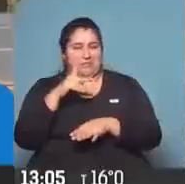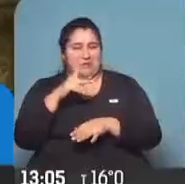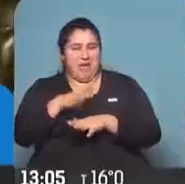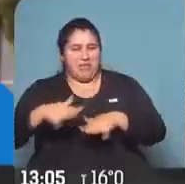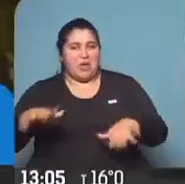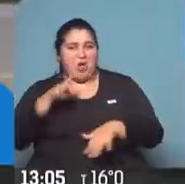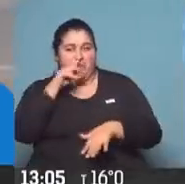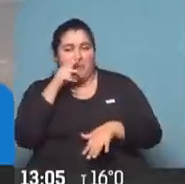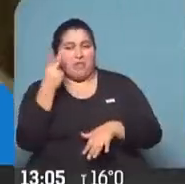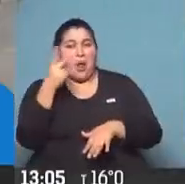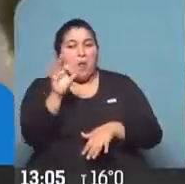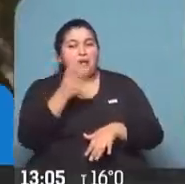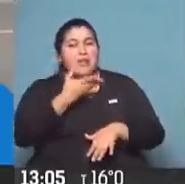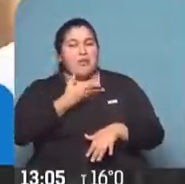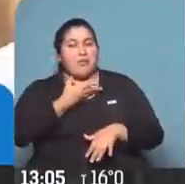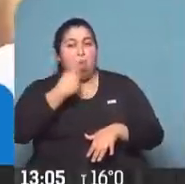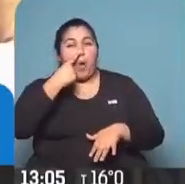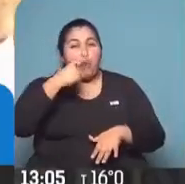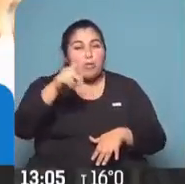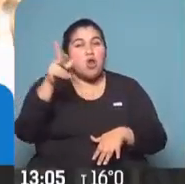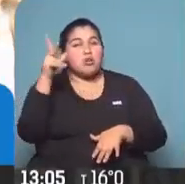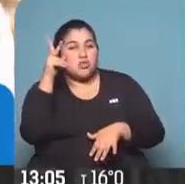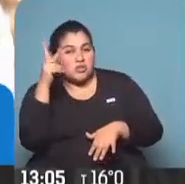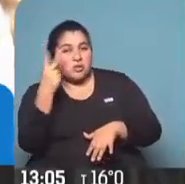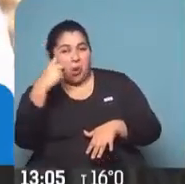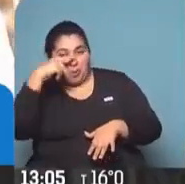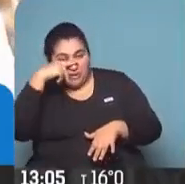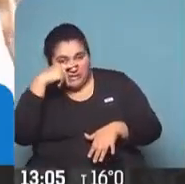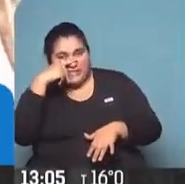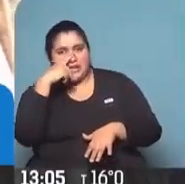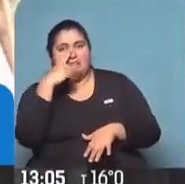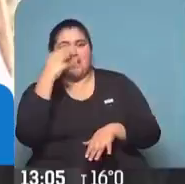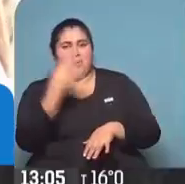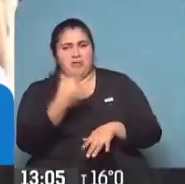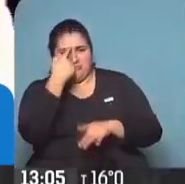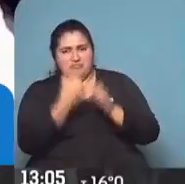20 de febrero de 1827 a los vencedores